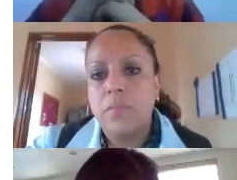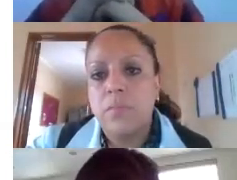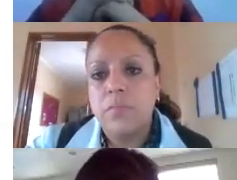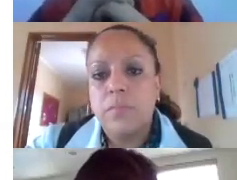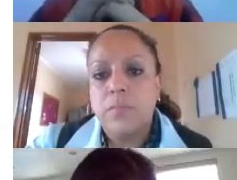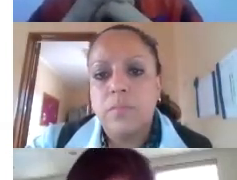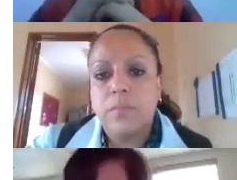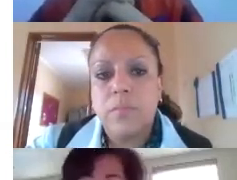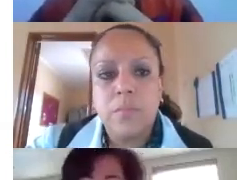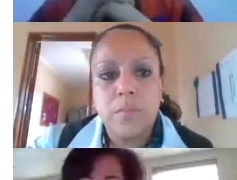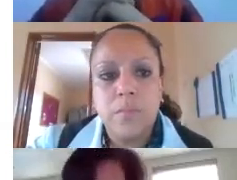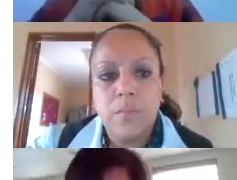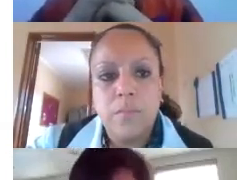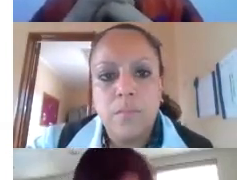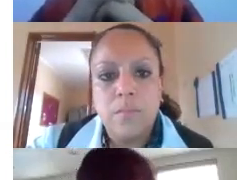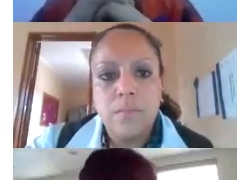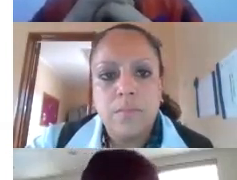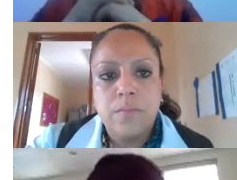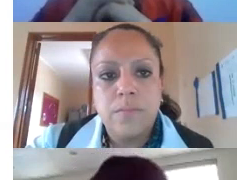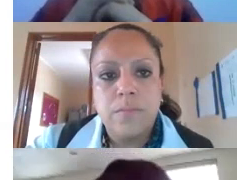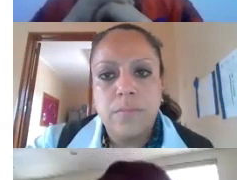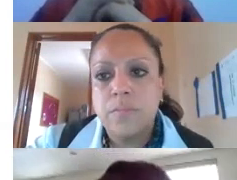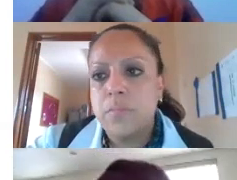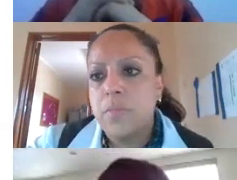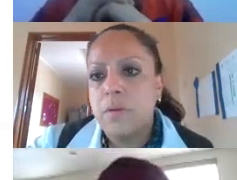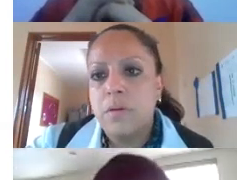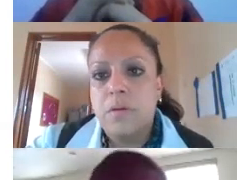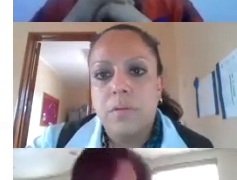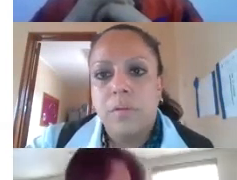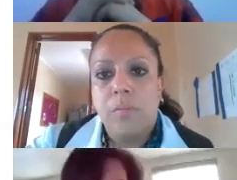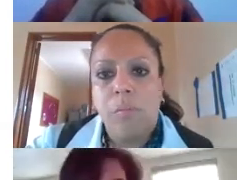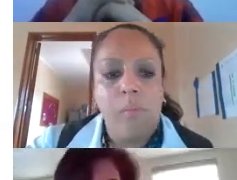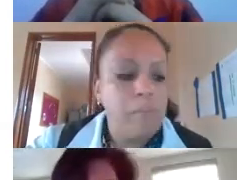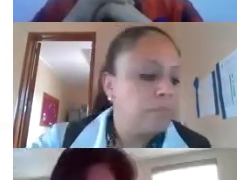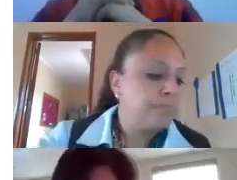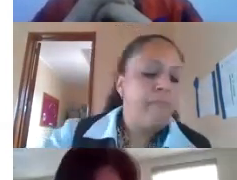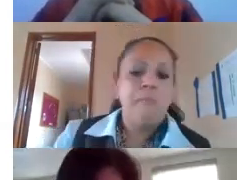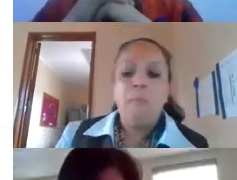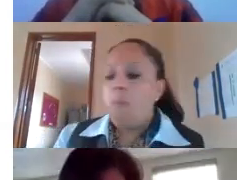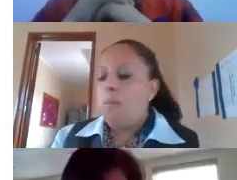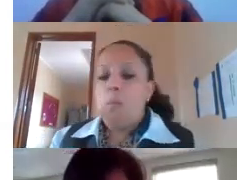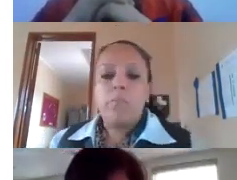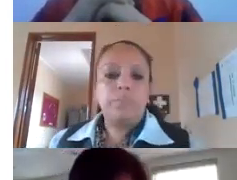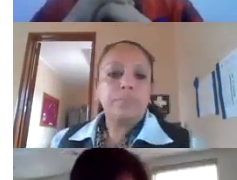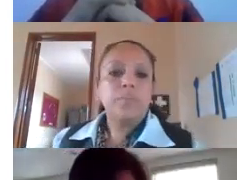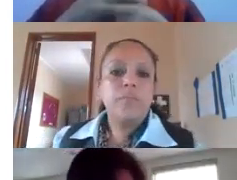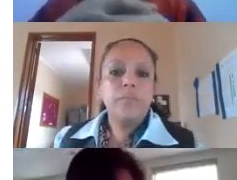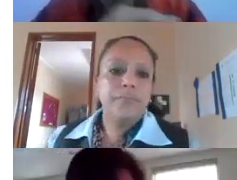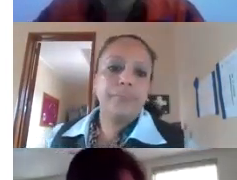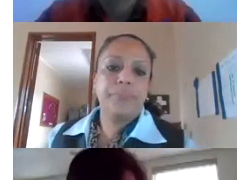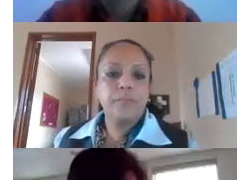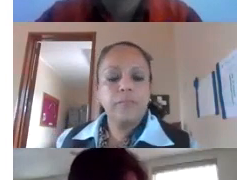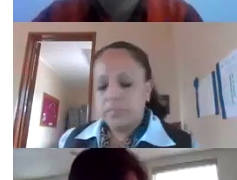recuerdan que habíamos hablado sobre priorizar la emergencia, ¿de acuerdo?